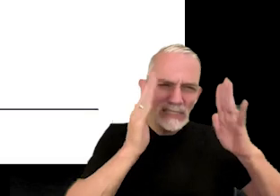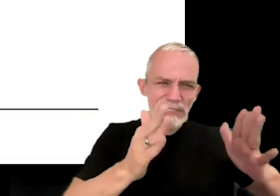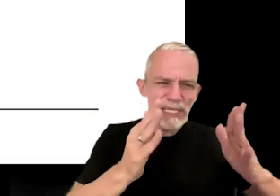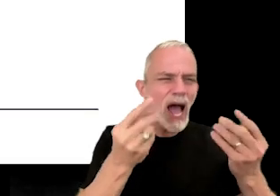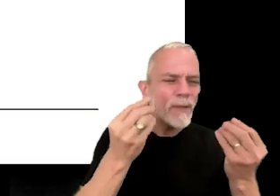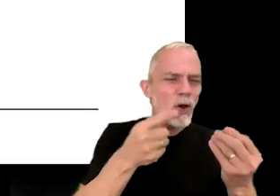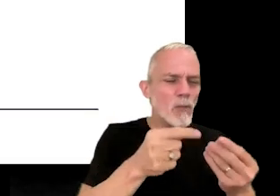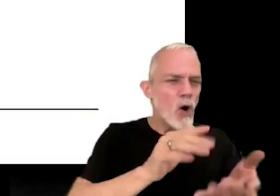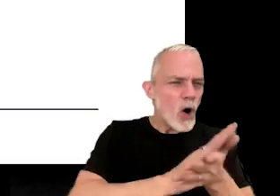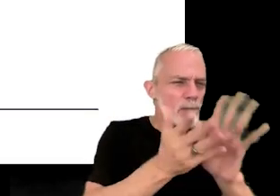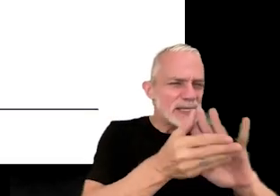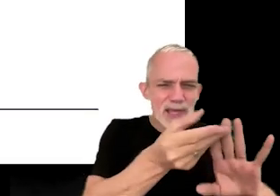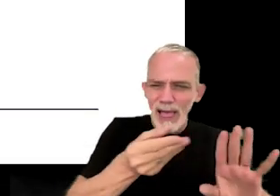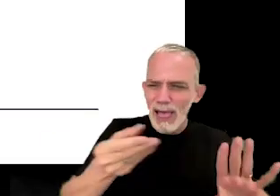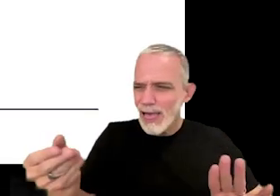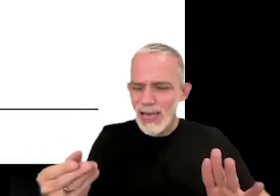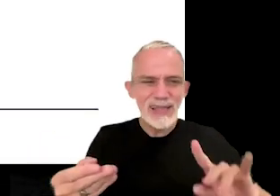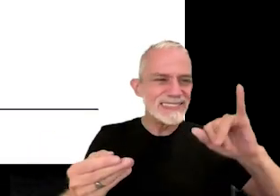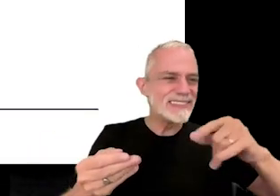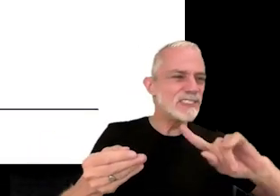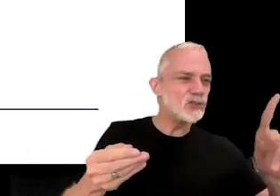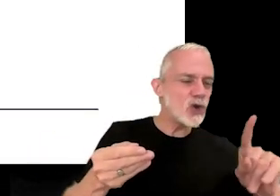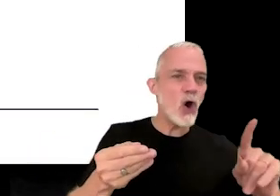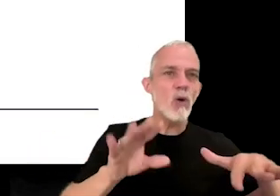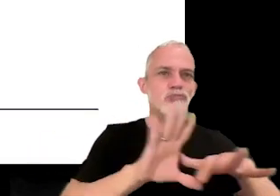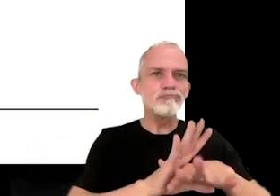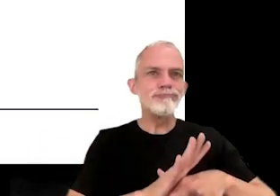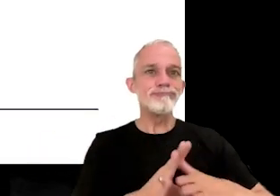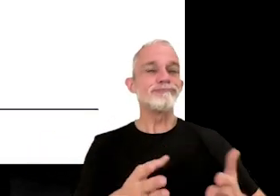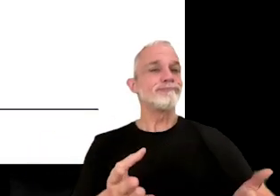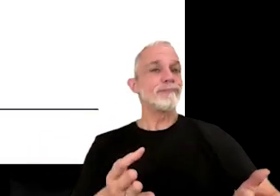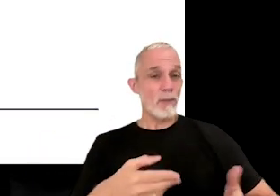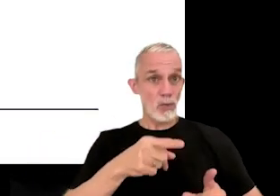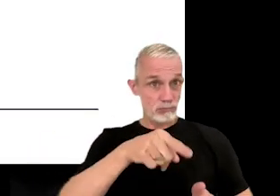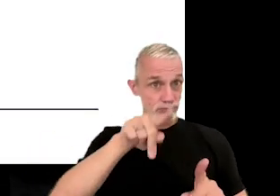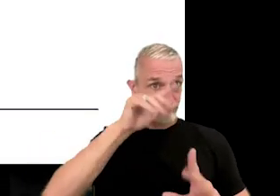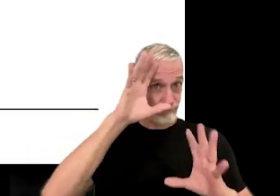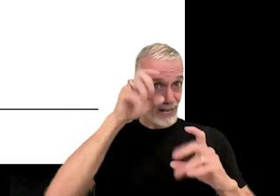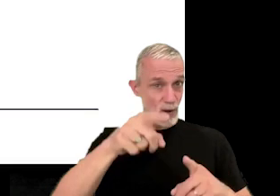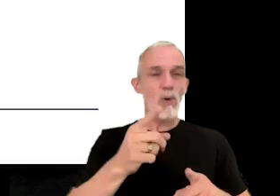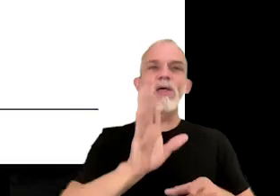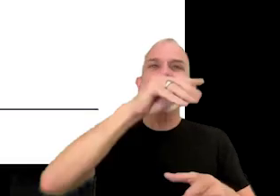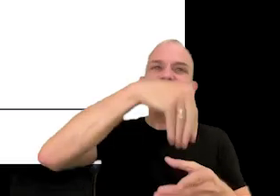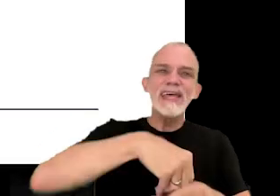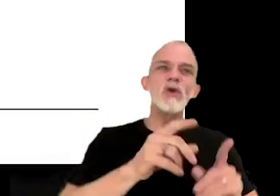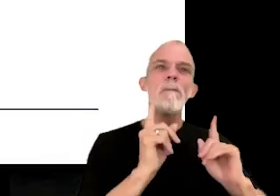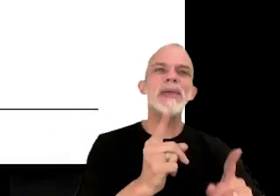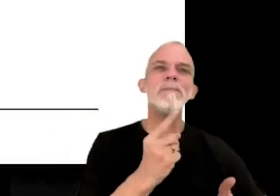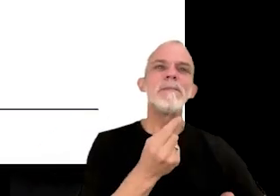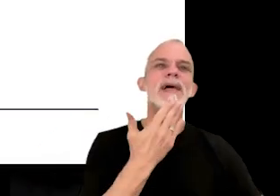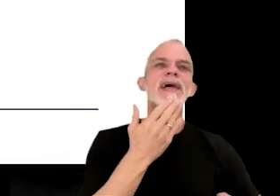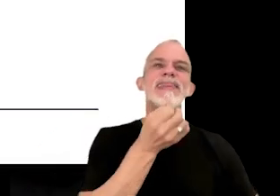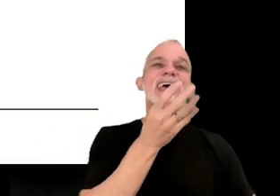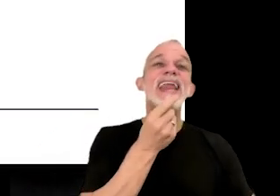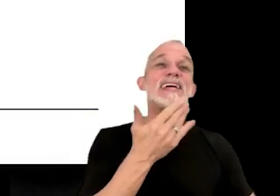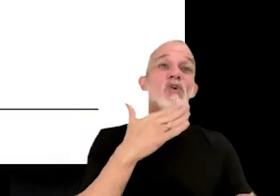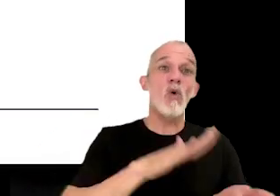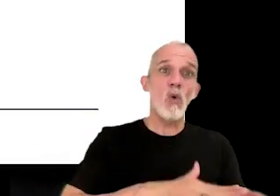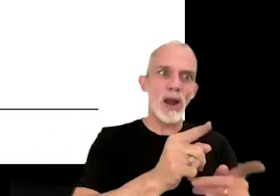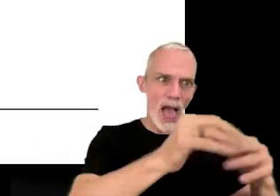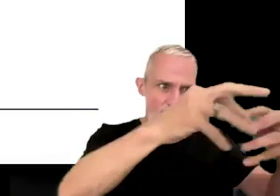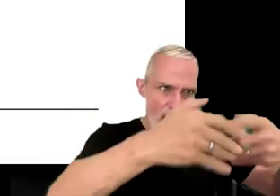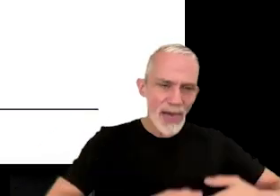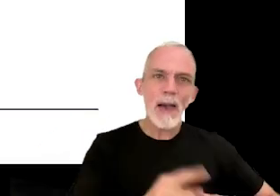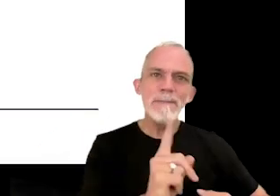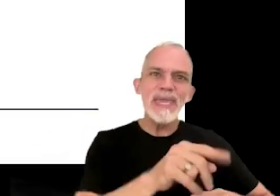la compensación es o no procedente. Pero recordemos que dentro del mismo, de la misma